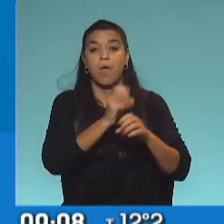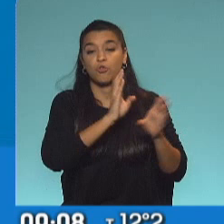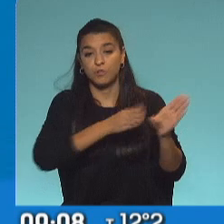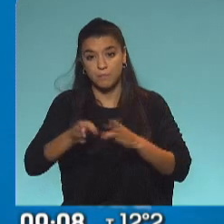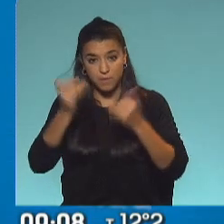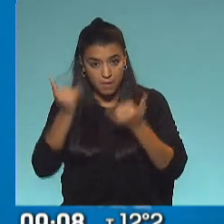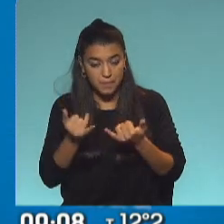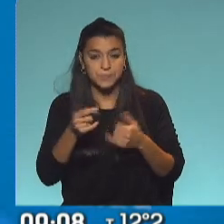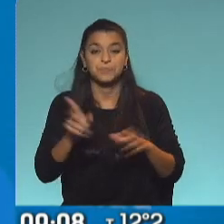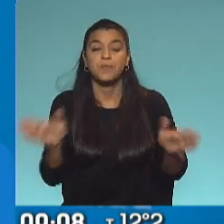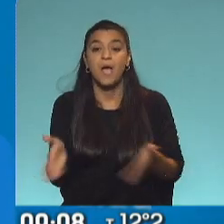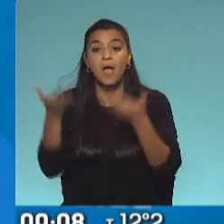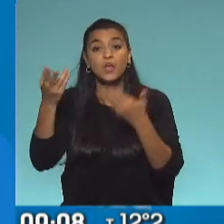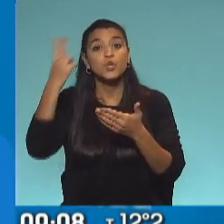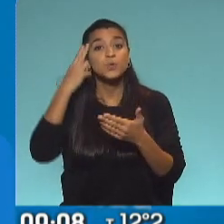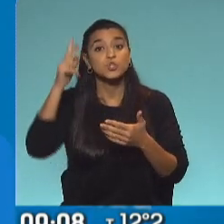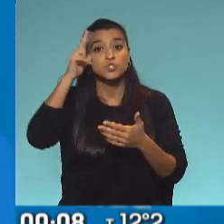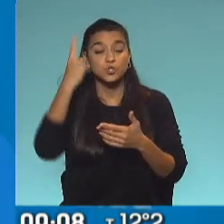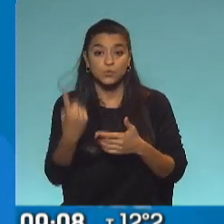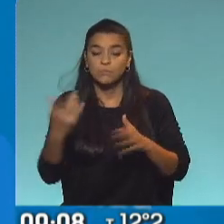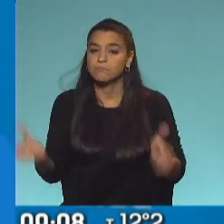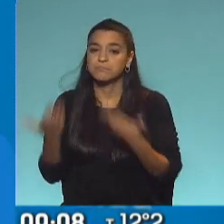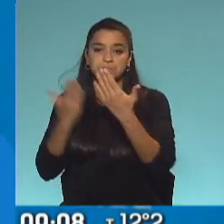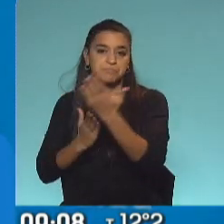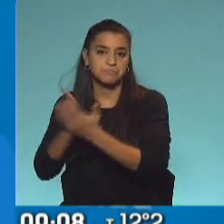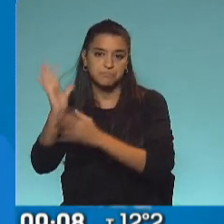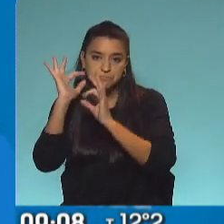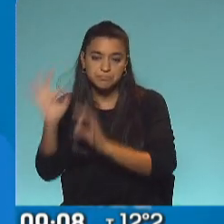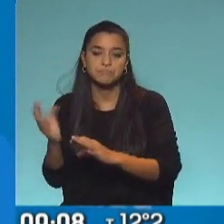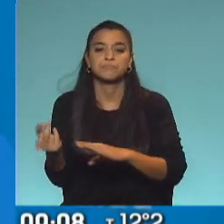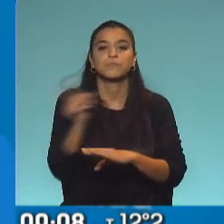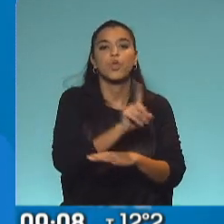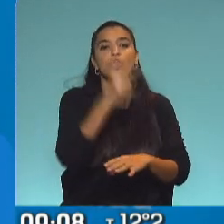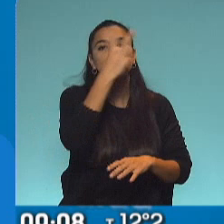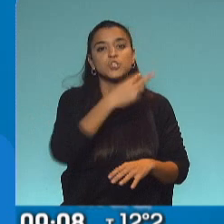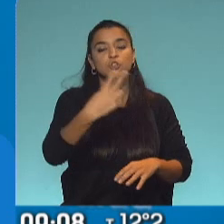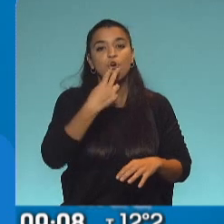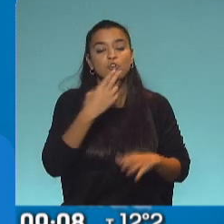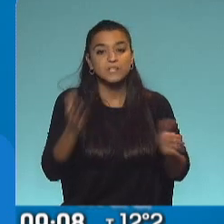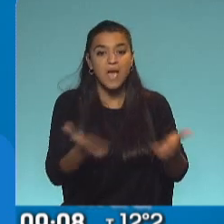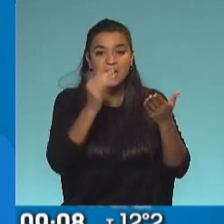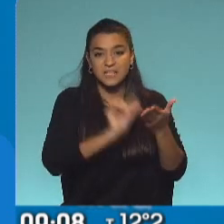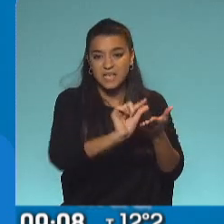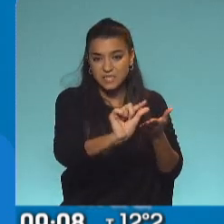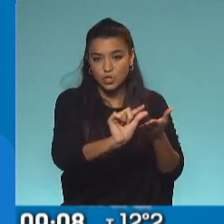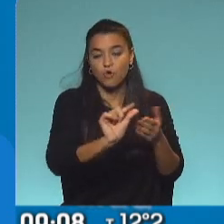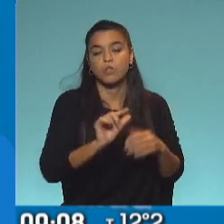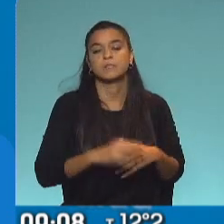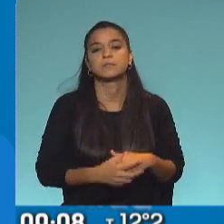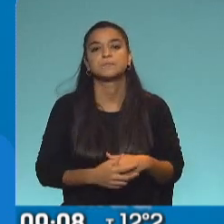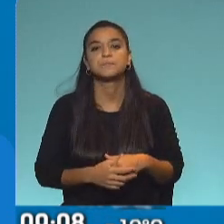de estas altas 981 ya son altas definitivas y después tenemos 211 altas que son transitorias